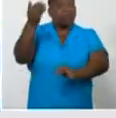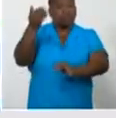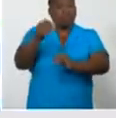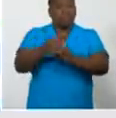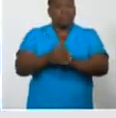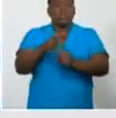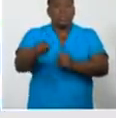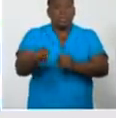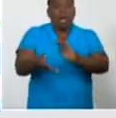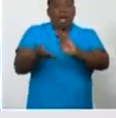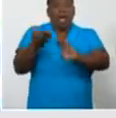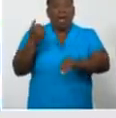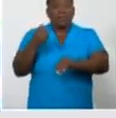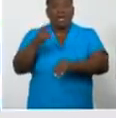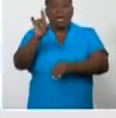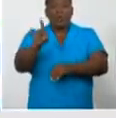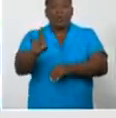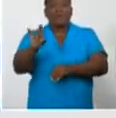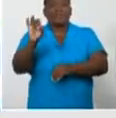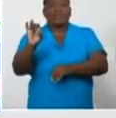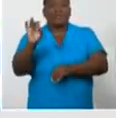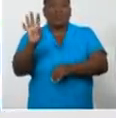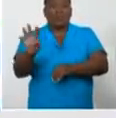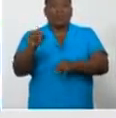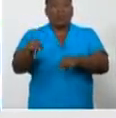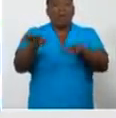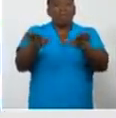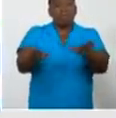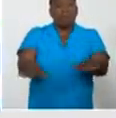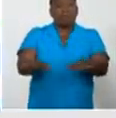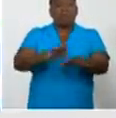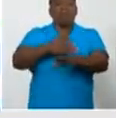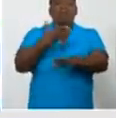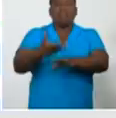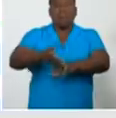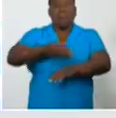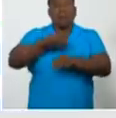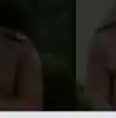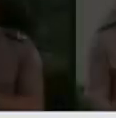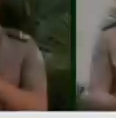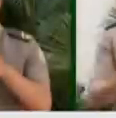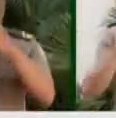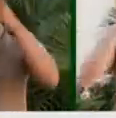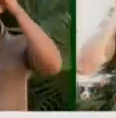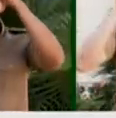altas clínicas. Vamos a una pausa y luego retornamos para analizar la situación internacional.